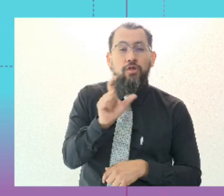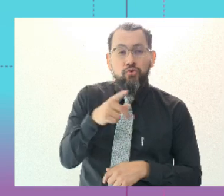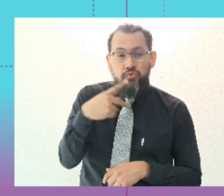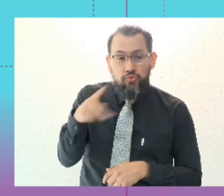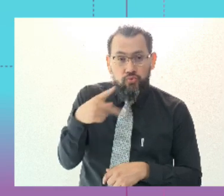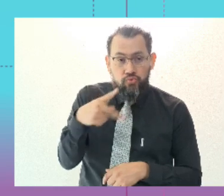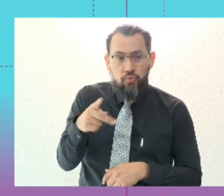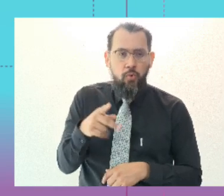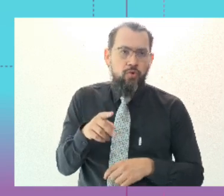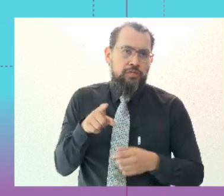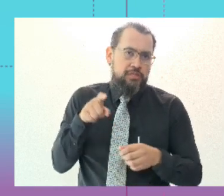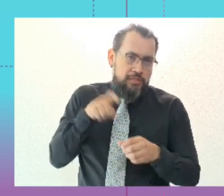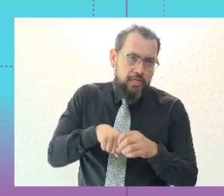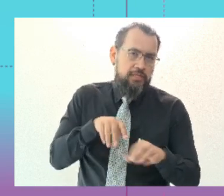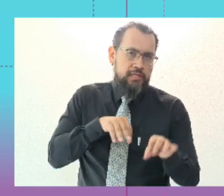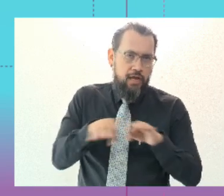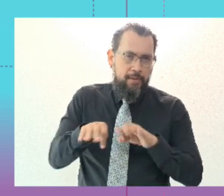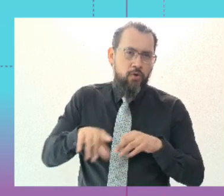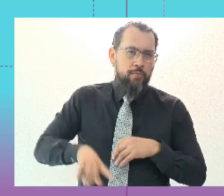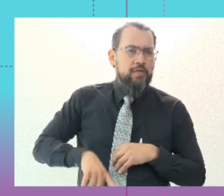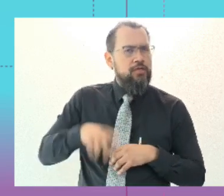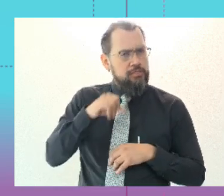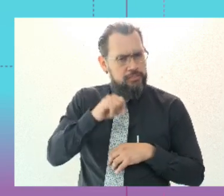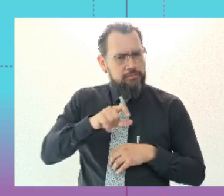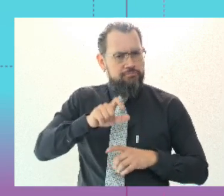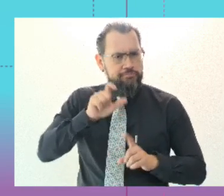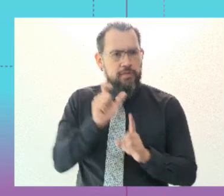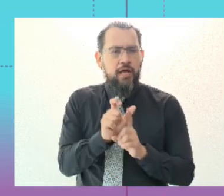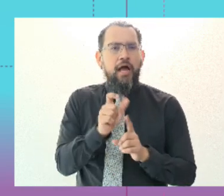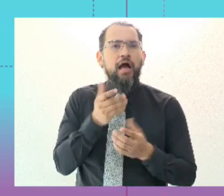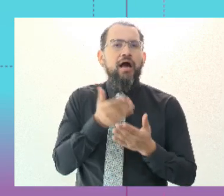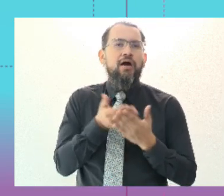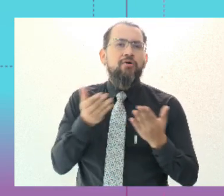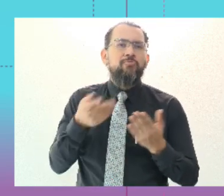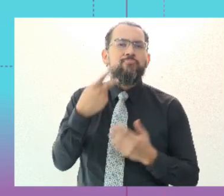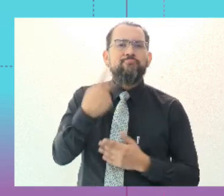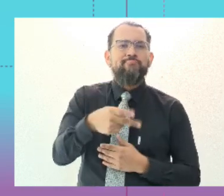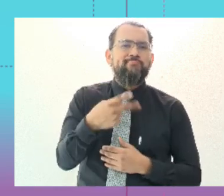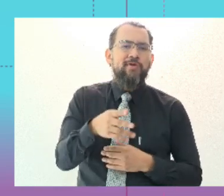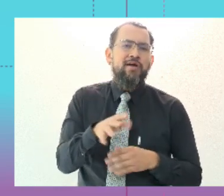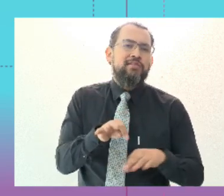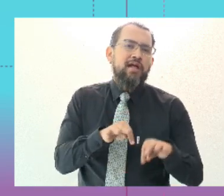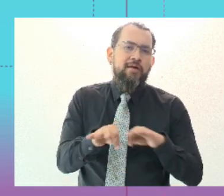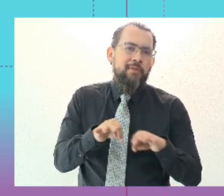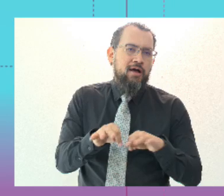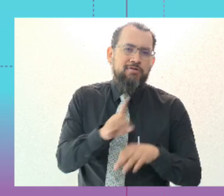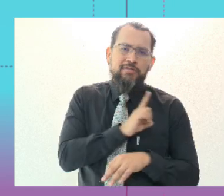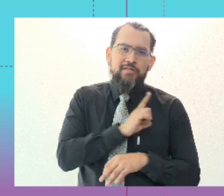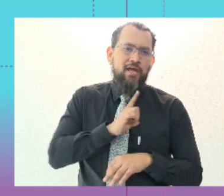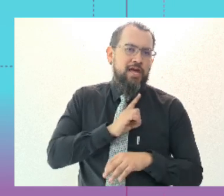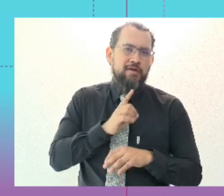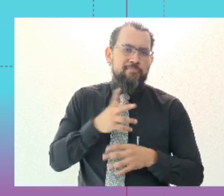público, la protección de los datos personales se ve limitada por la función que adquieres.